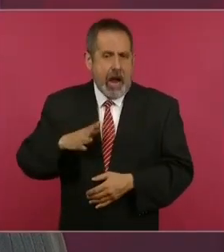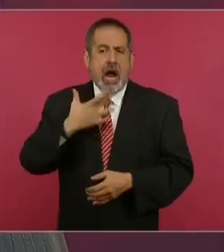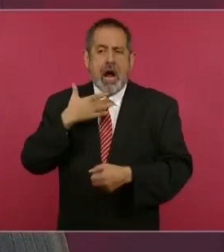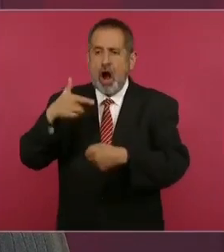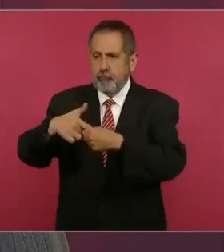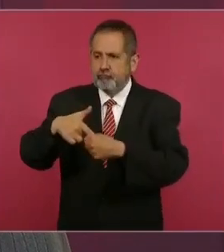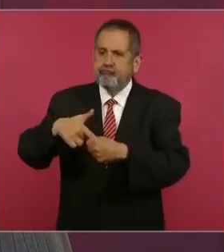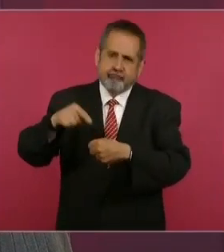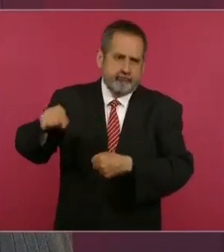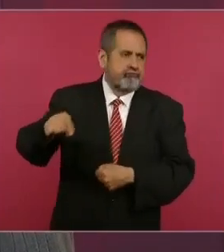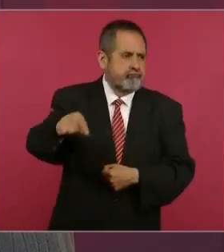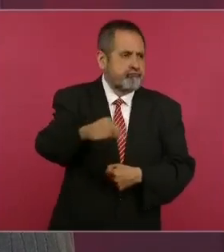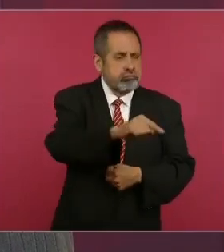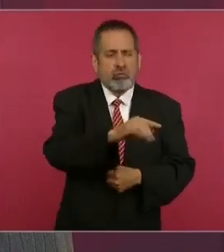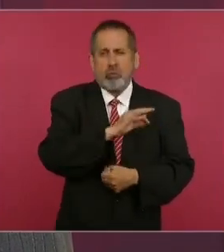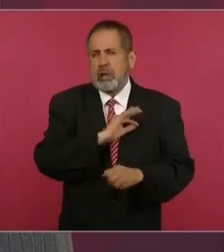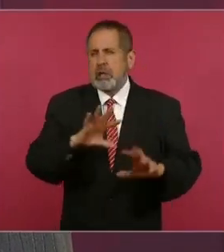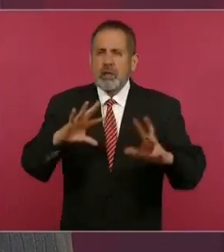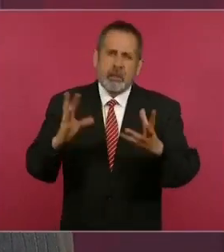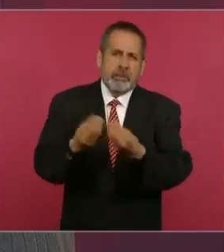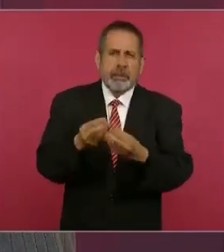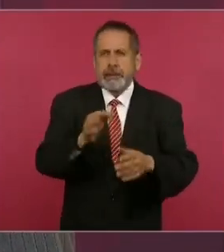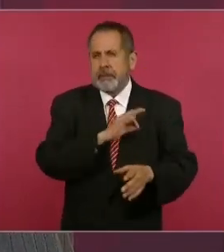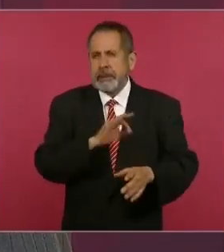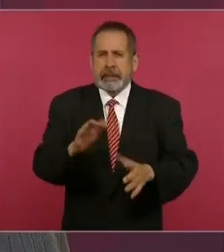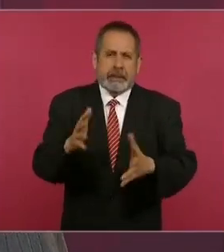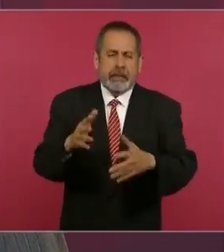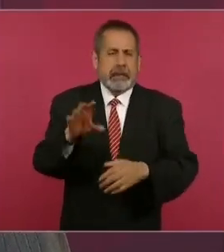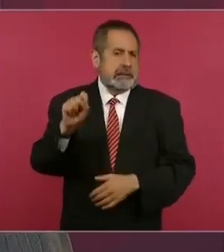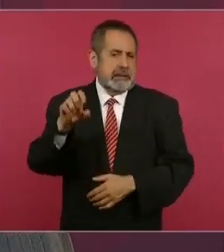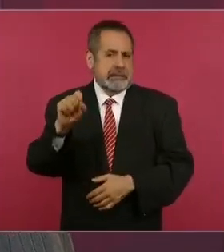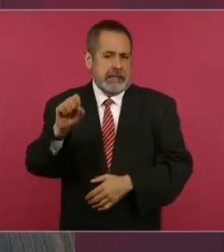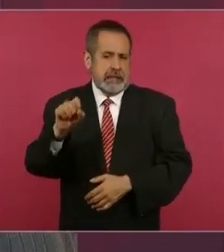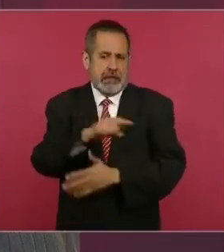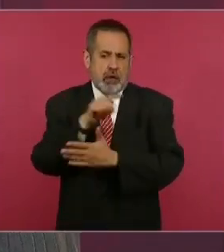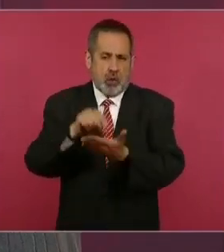alrededor de 60, estamos como en el